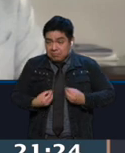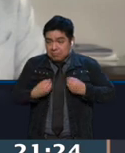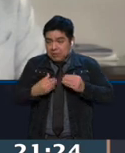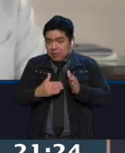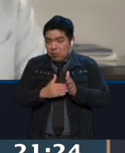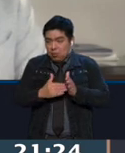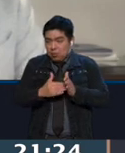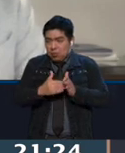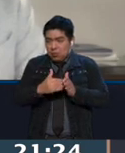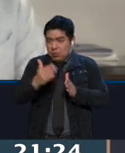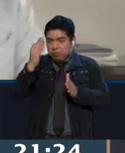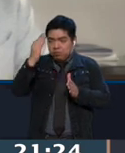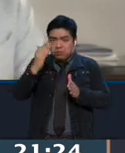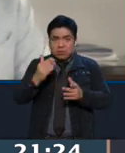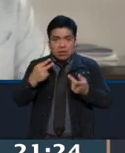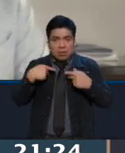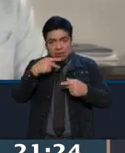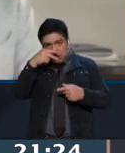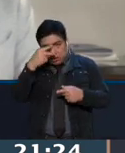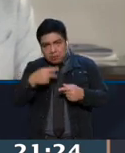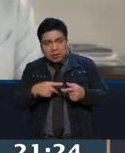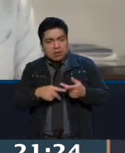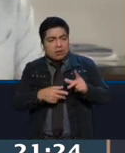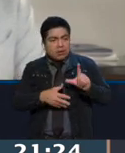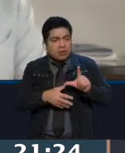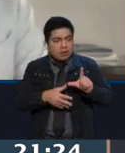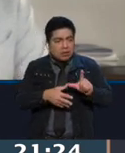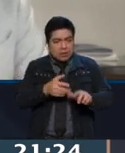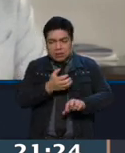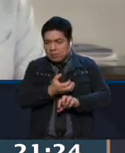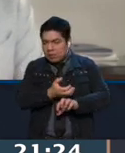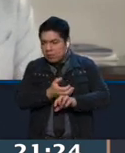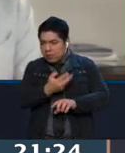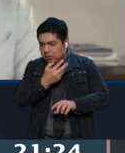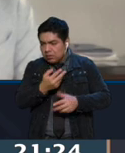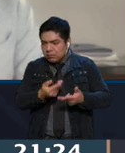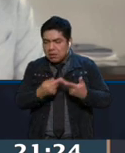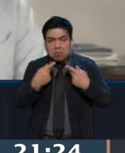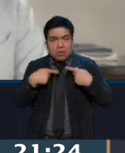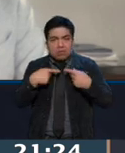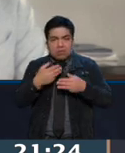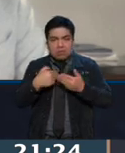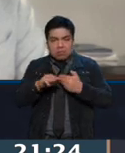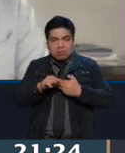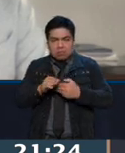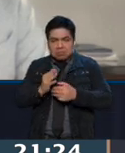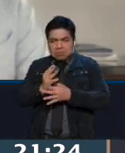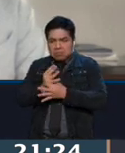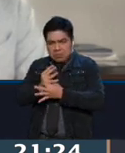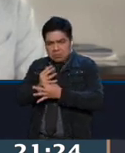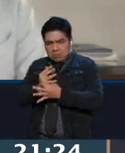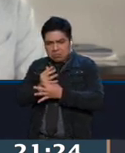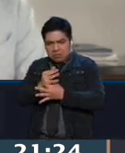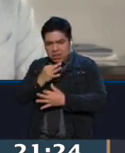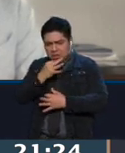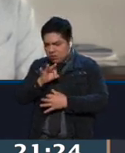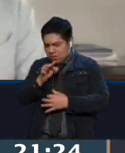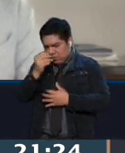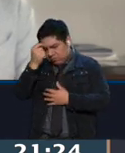de mexicanos, de millones de latinoamericanos, de millones de estadounidenses, de millones de personas en todo el mundo, y ahora dicen que es un insulto. ¿Cómo los ves?